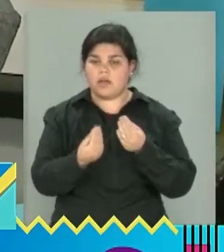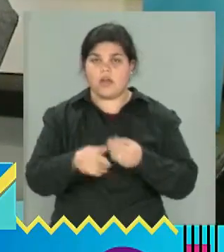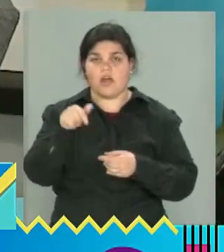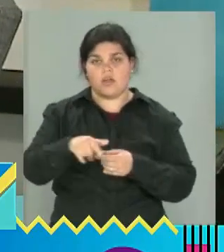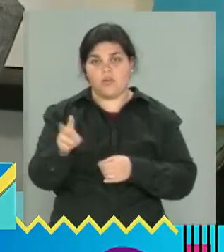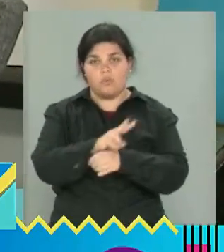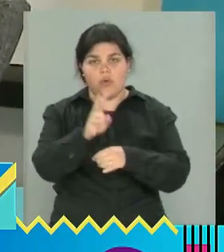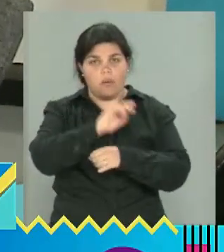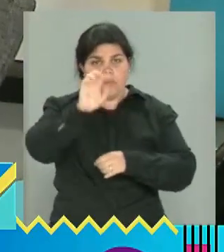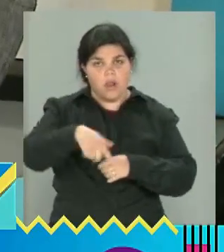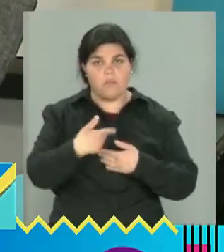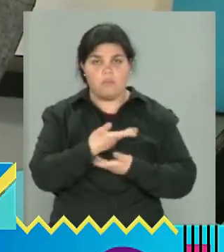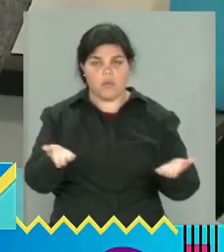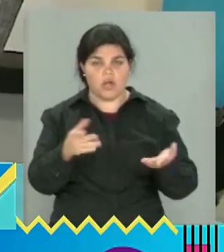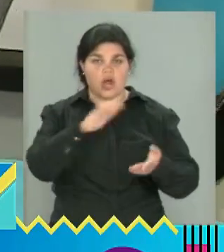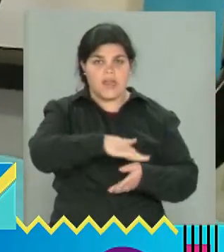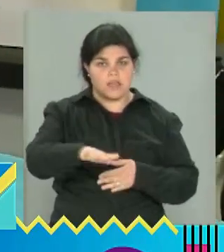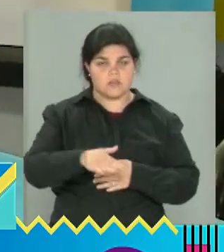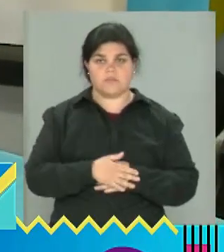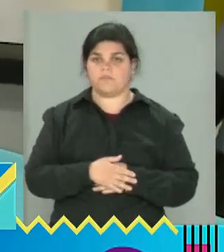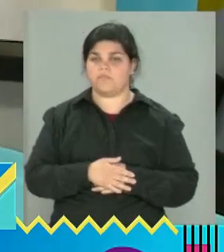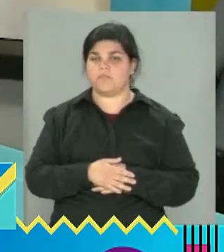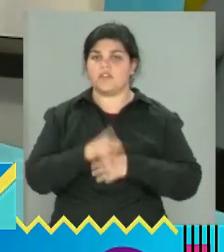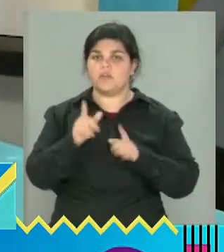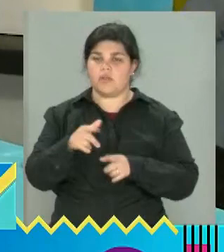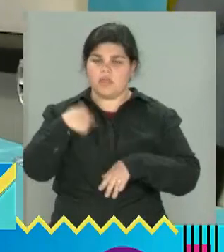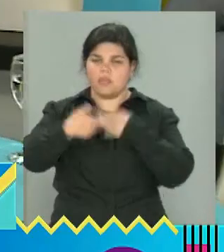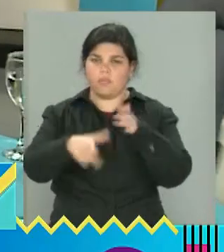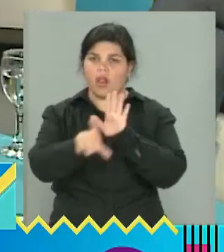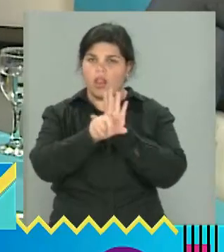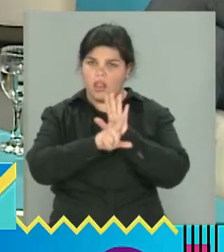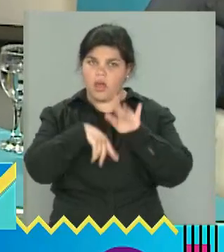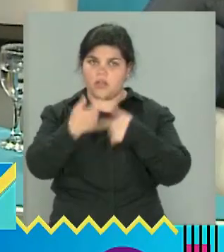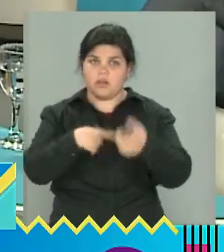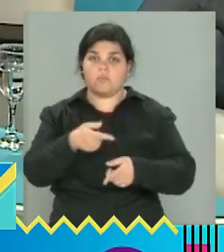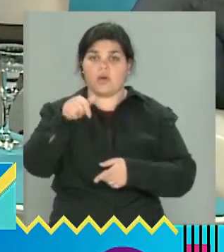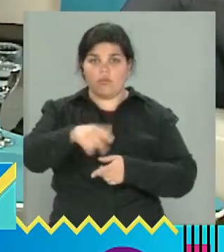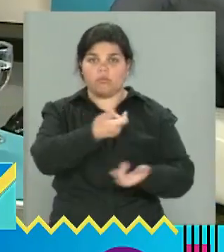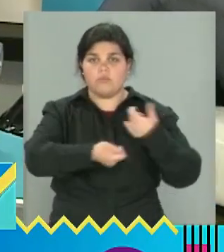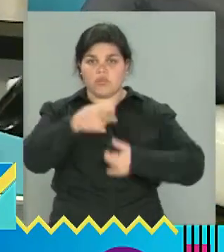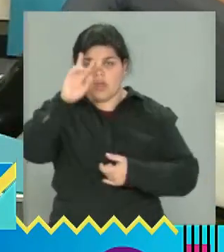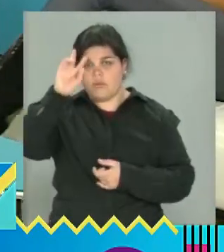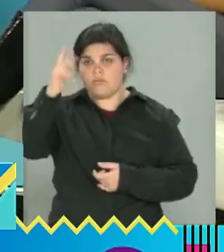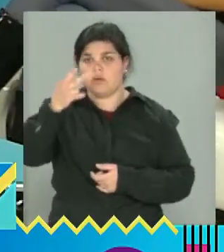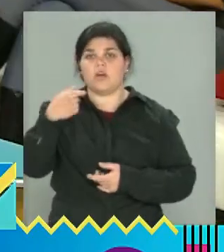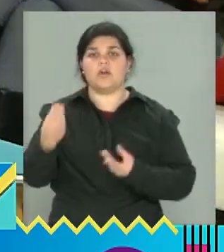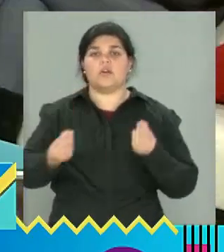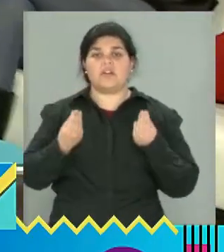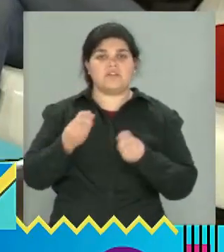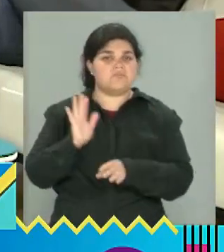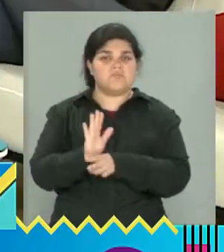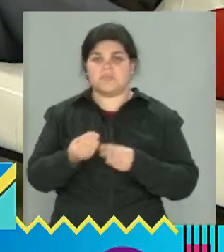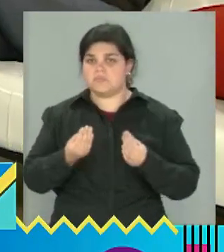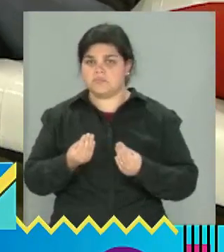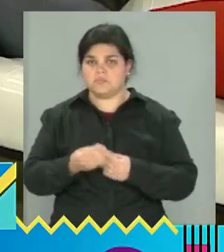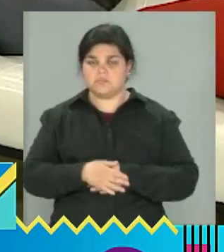provincial. Bueno, vamos a seguir hablando de la legislación, pero vos hablaste de algo importante que tiene que ver con un cambio de paradigma. ¿Qué significa ese cambio de paradigma?